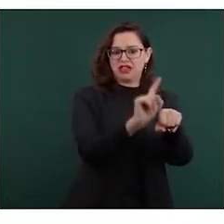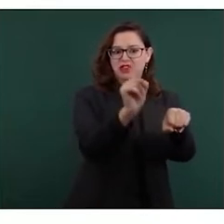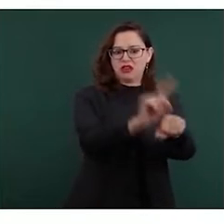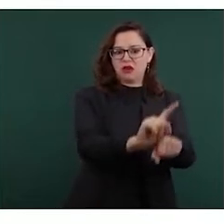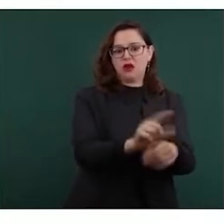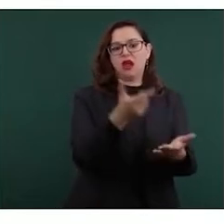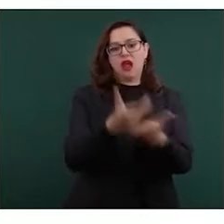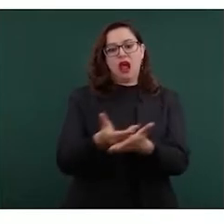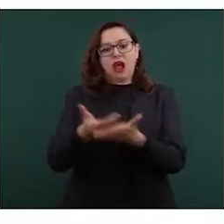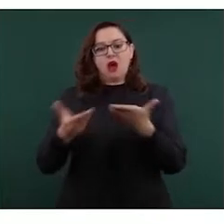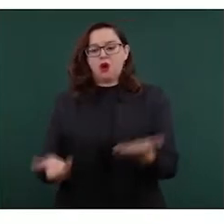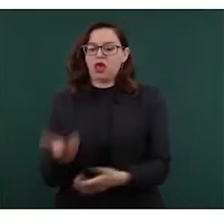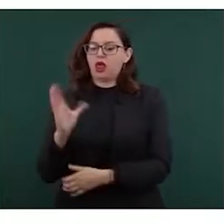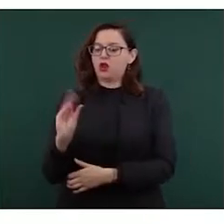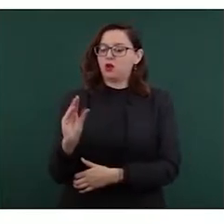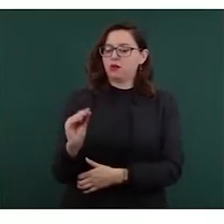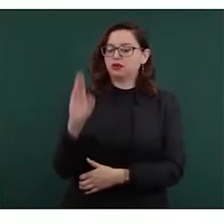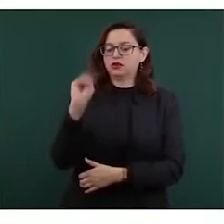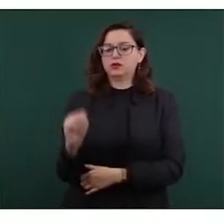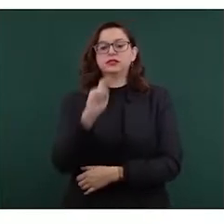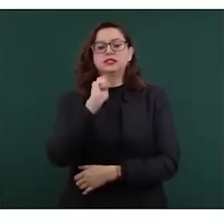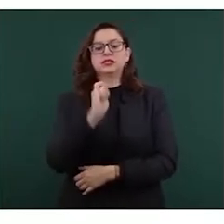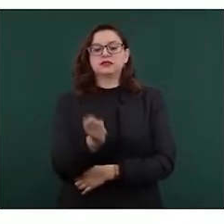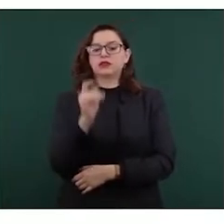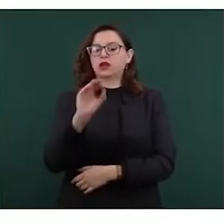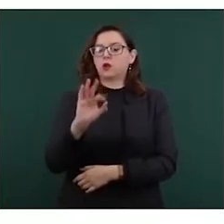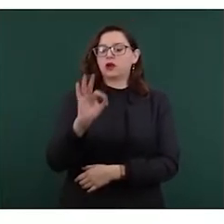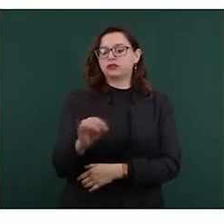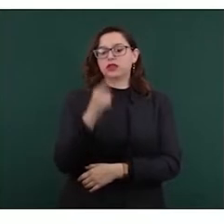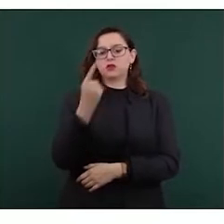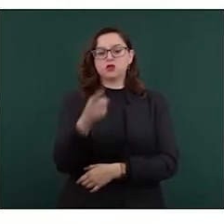diario, una reducción del 41%. Adelante.